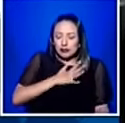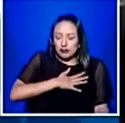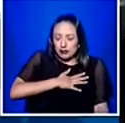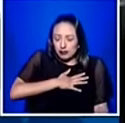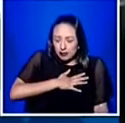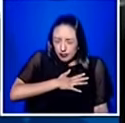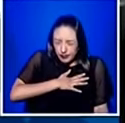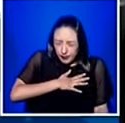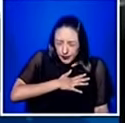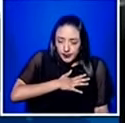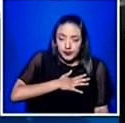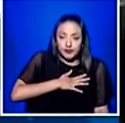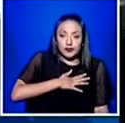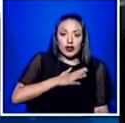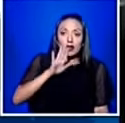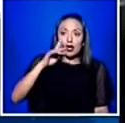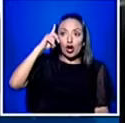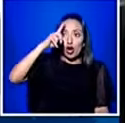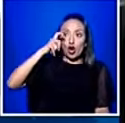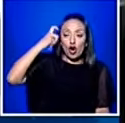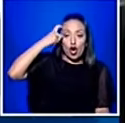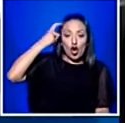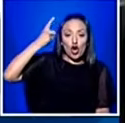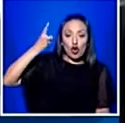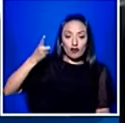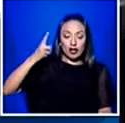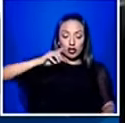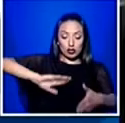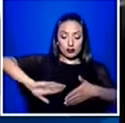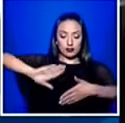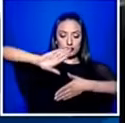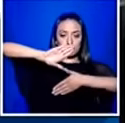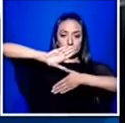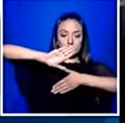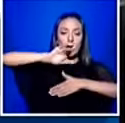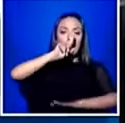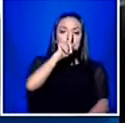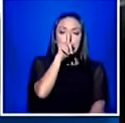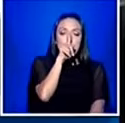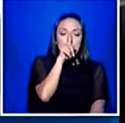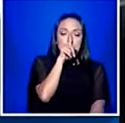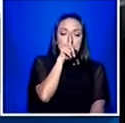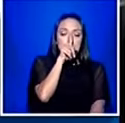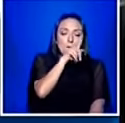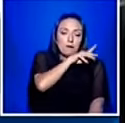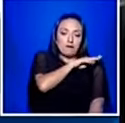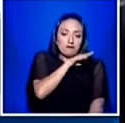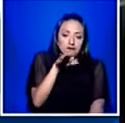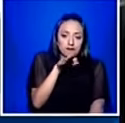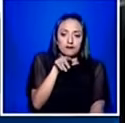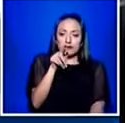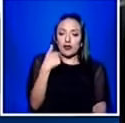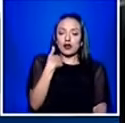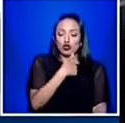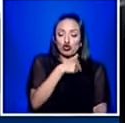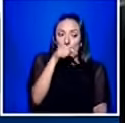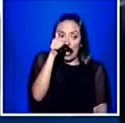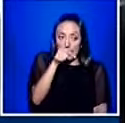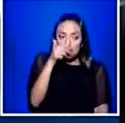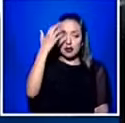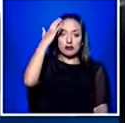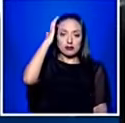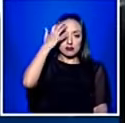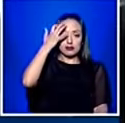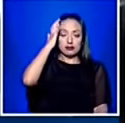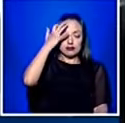todo cuando los gobiernos del continente no han dicho una palabra, es cuando nosotros nos preocupamos